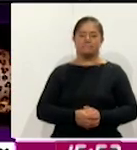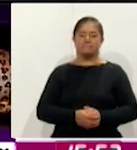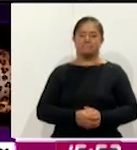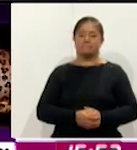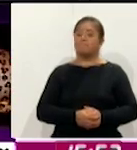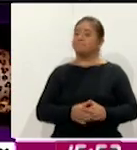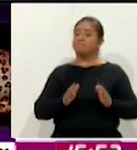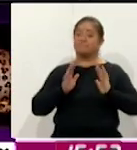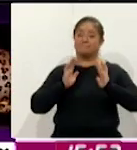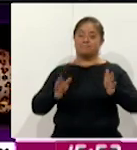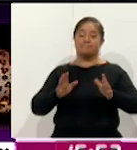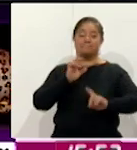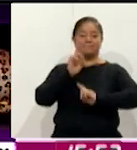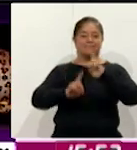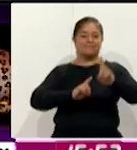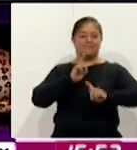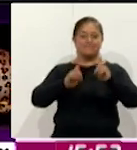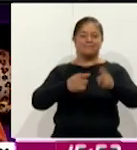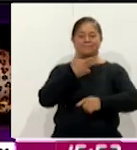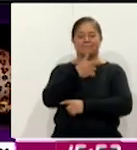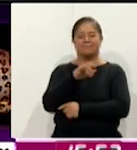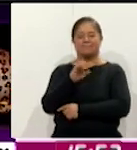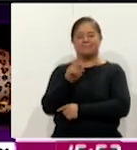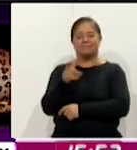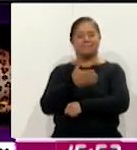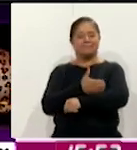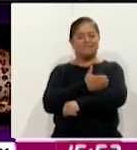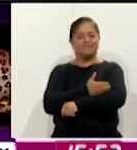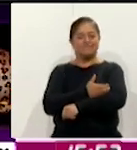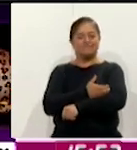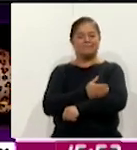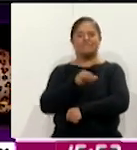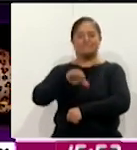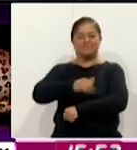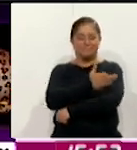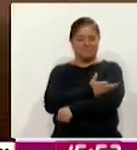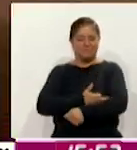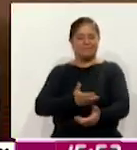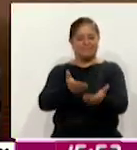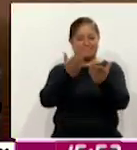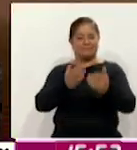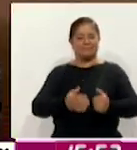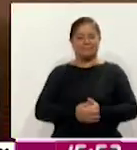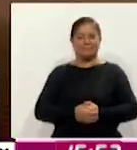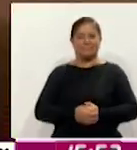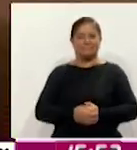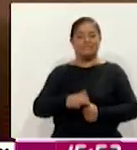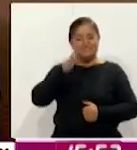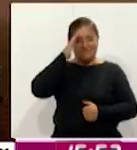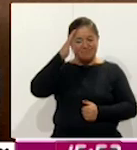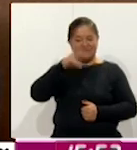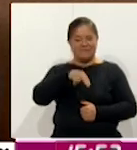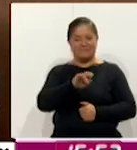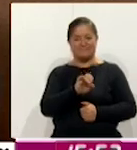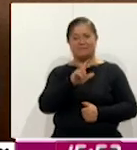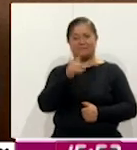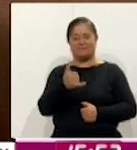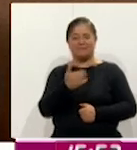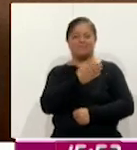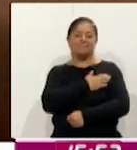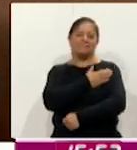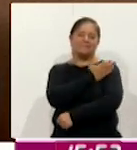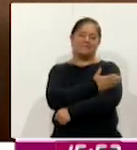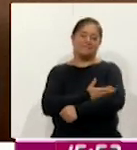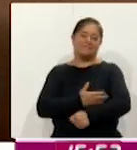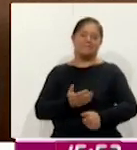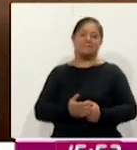Y llegamos a los deportes y es Giovanni Valdés quien nos acompaña en esta tarde. Hola Nelly, ¿cómo estás? Excelente tarde. Vamos